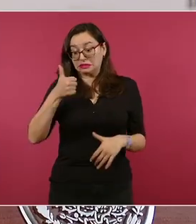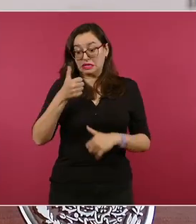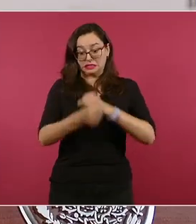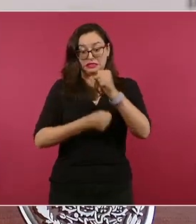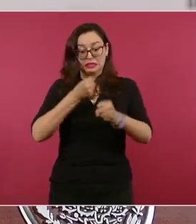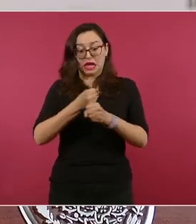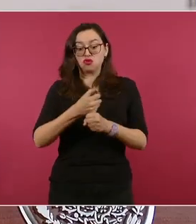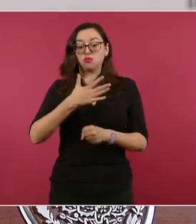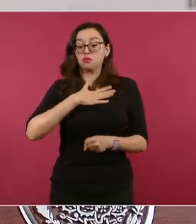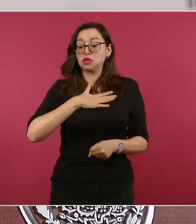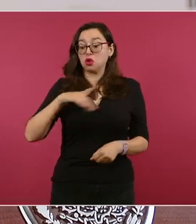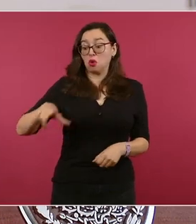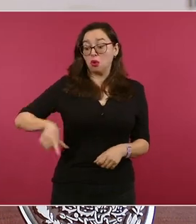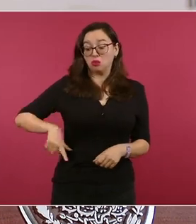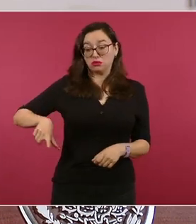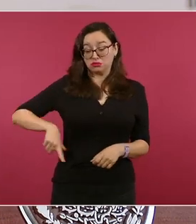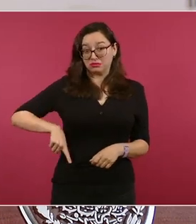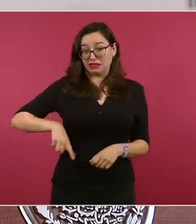y de